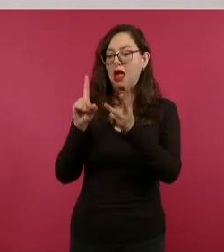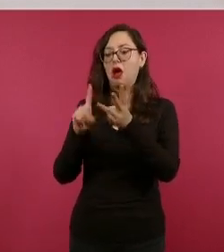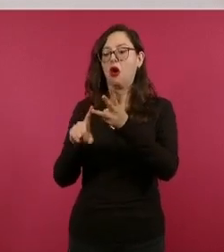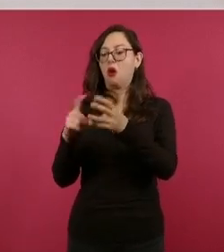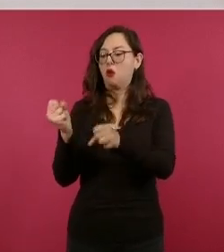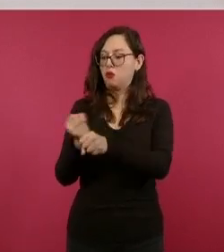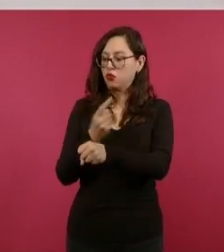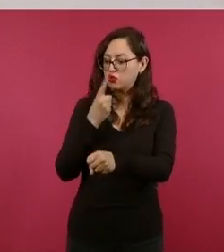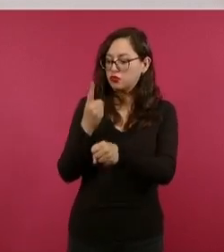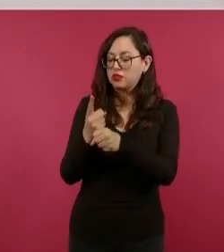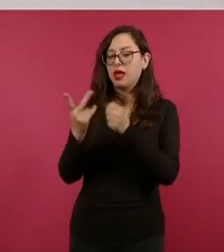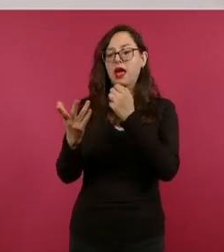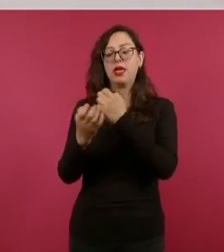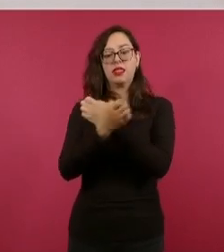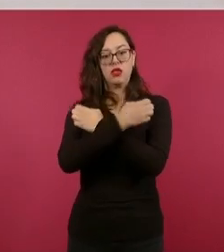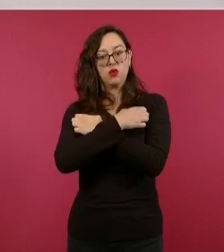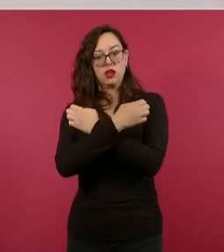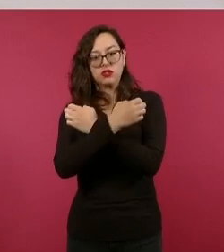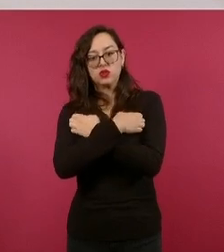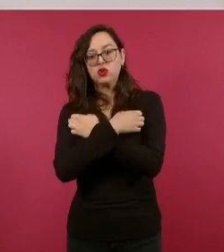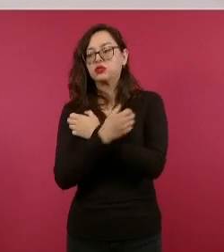a la educación.